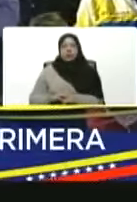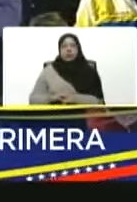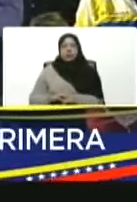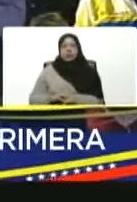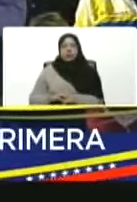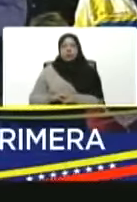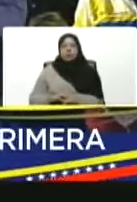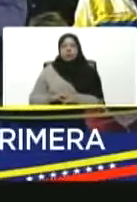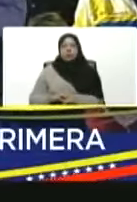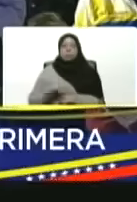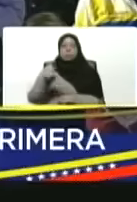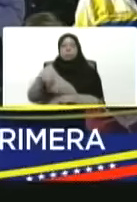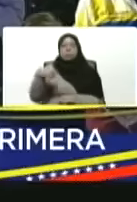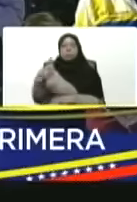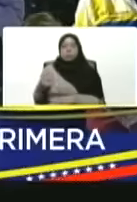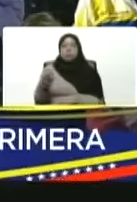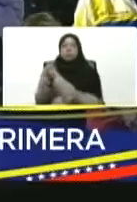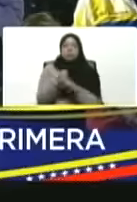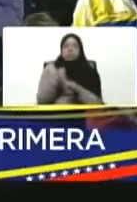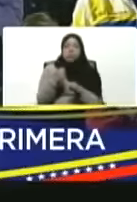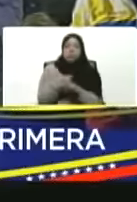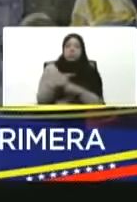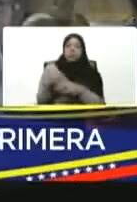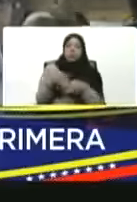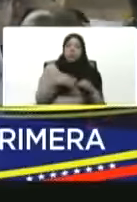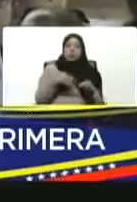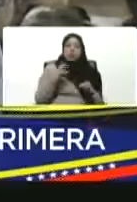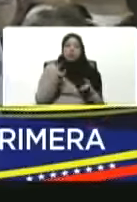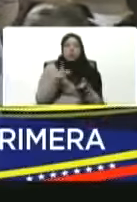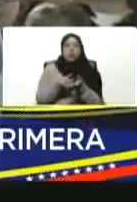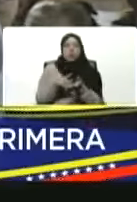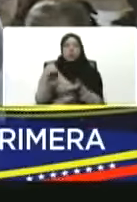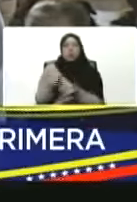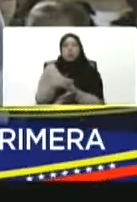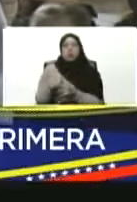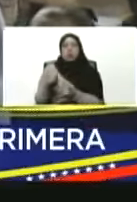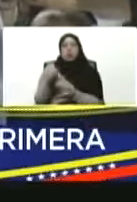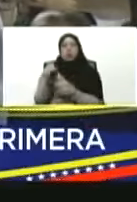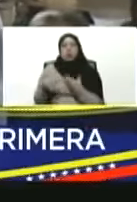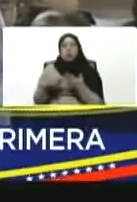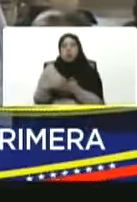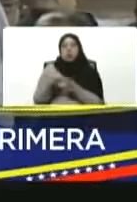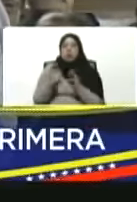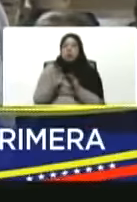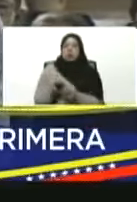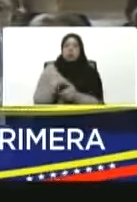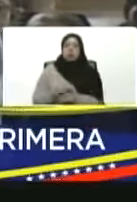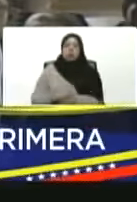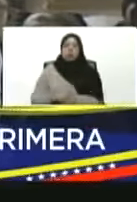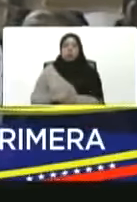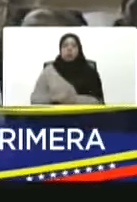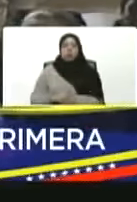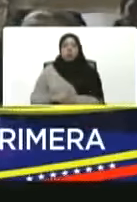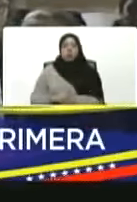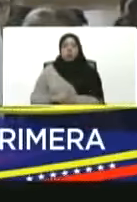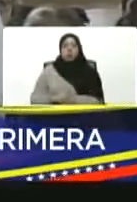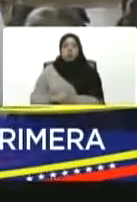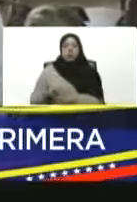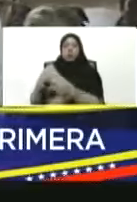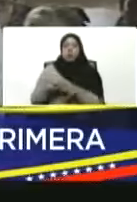después llegué por allá, en el barrio La Matanza, San Andrés, el Tamarindo, y nos